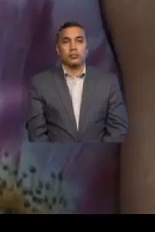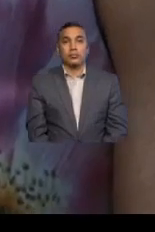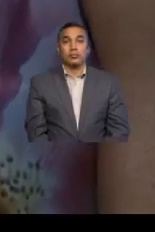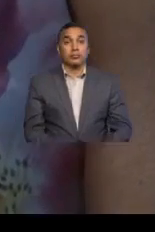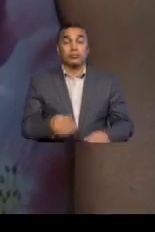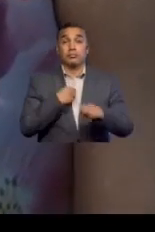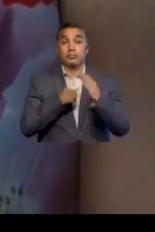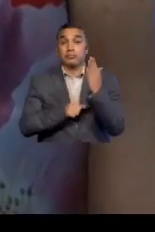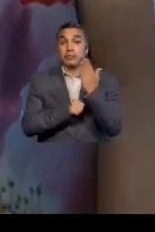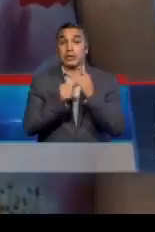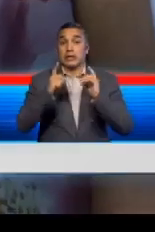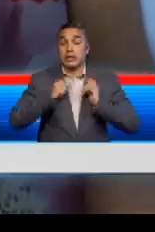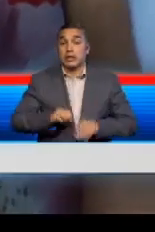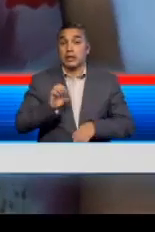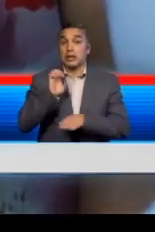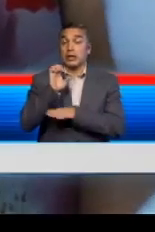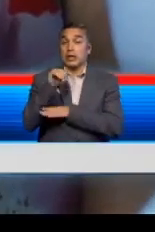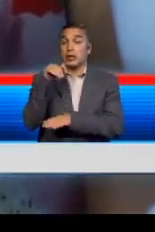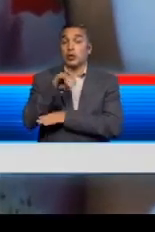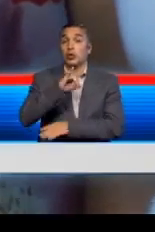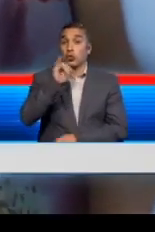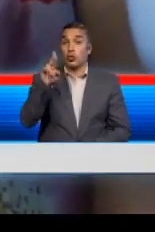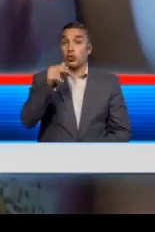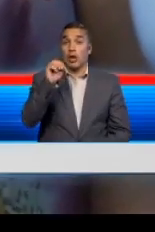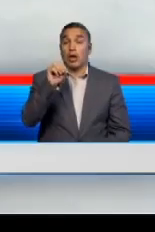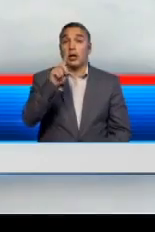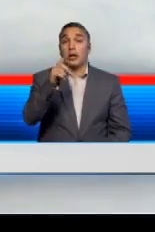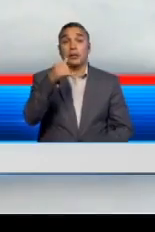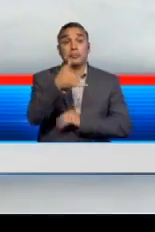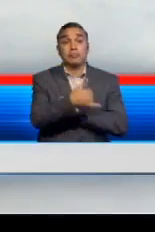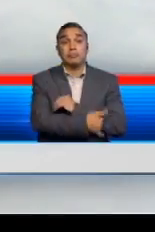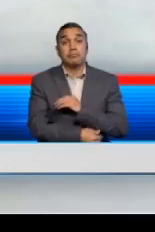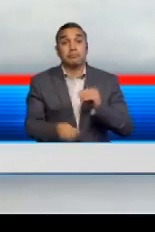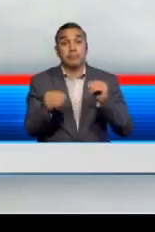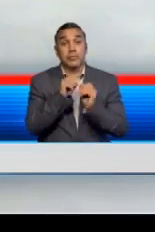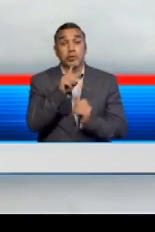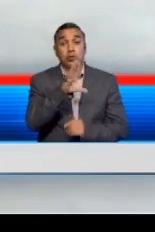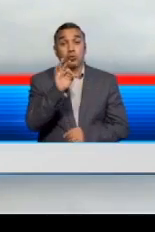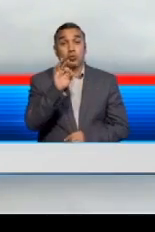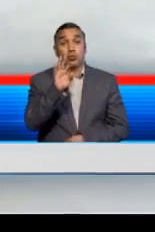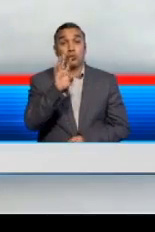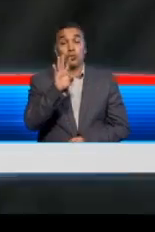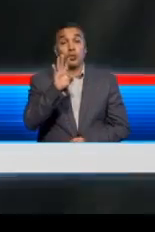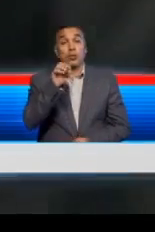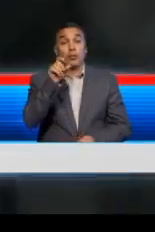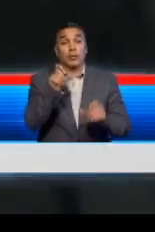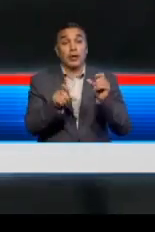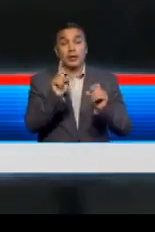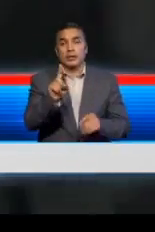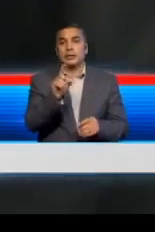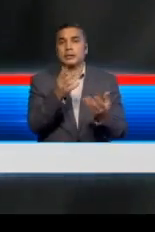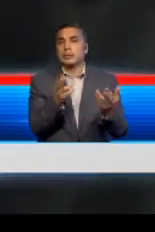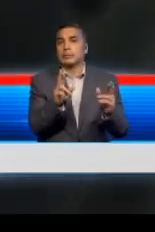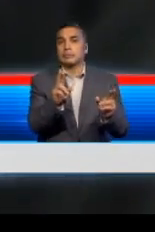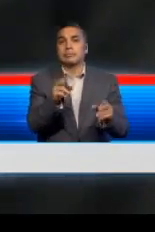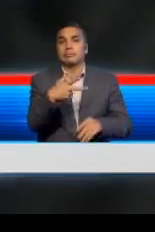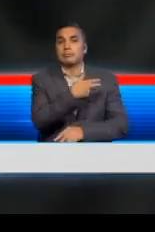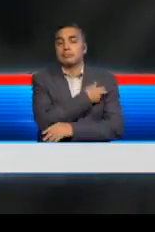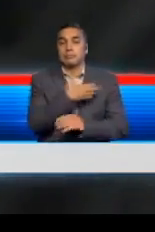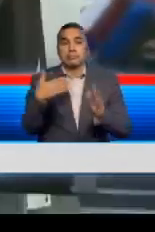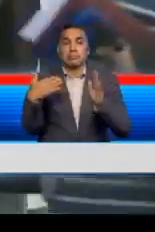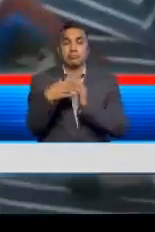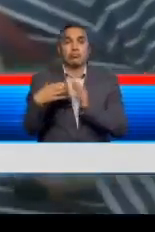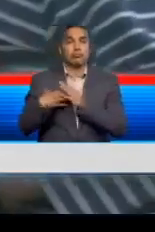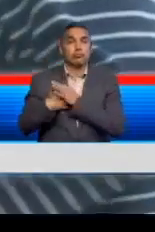El ministro de Salud de Ecuador, Juan Carlos Ceballos, indicó que el país con más de 154.000 casos espera recibir las vacunas contra